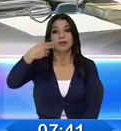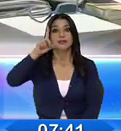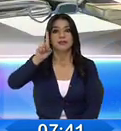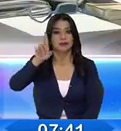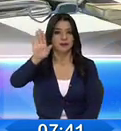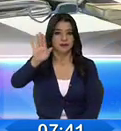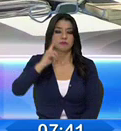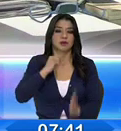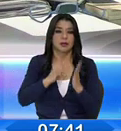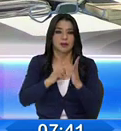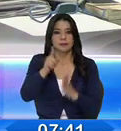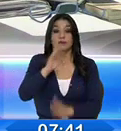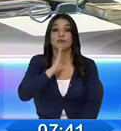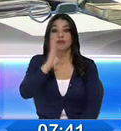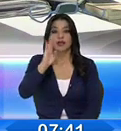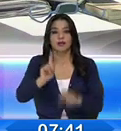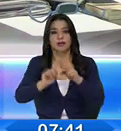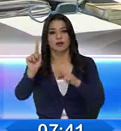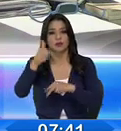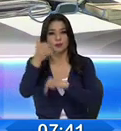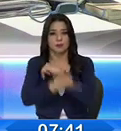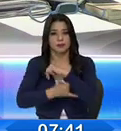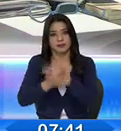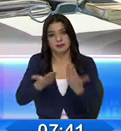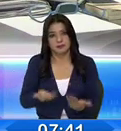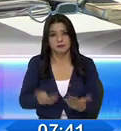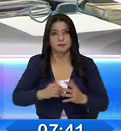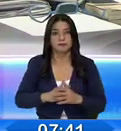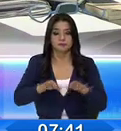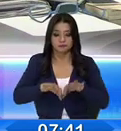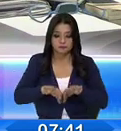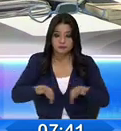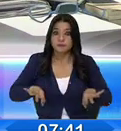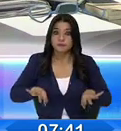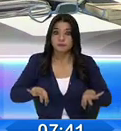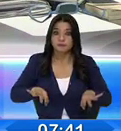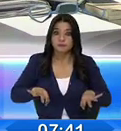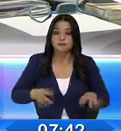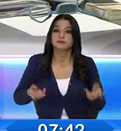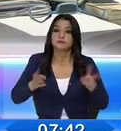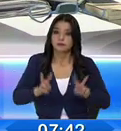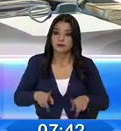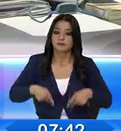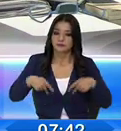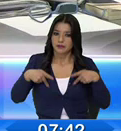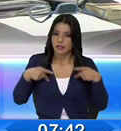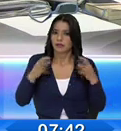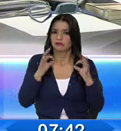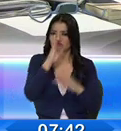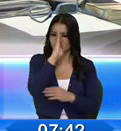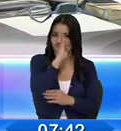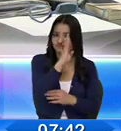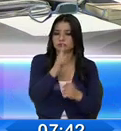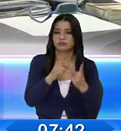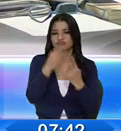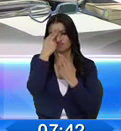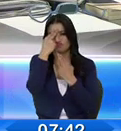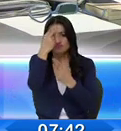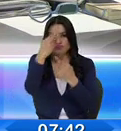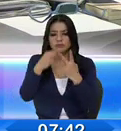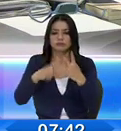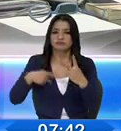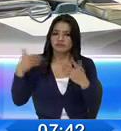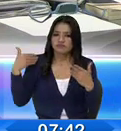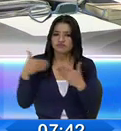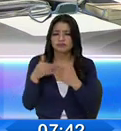vertical lo que hizo el bng el vice es entonces no sólo tiene que ver con los títulos sino con una vida de probidad de honestidad la trayectoria